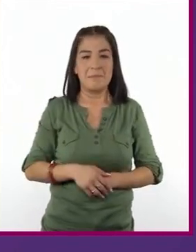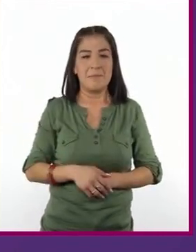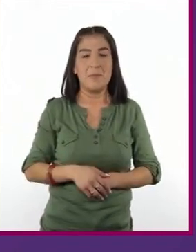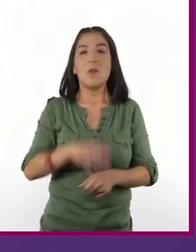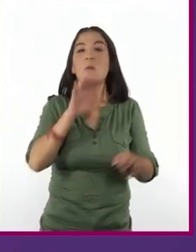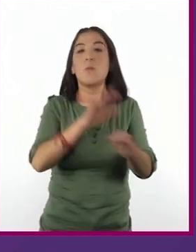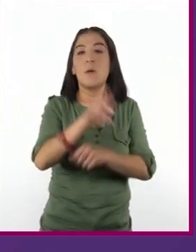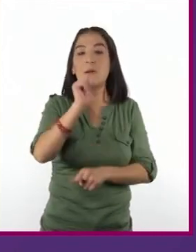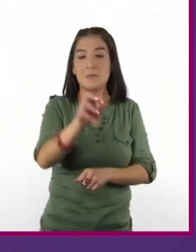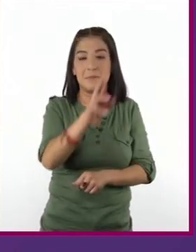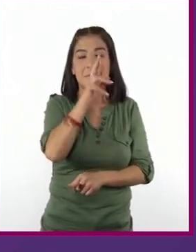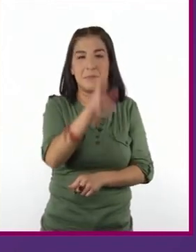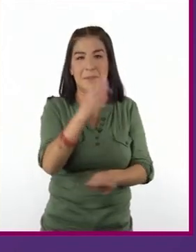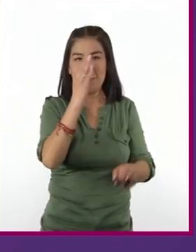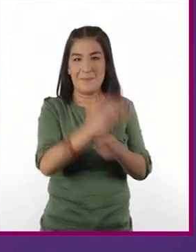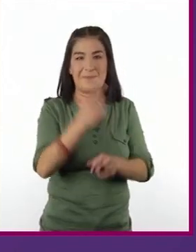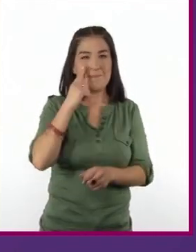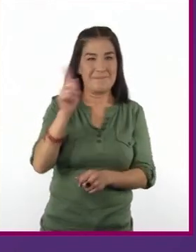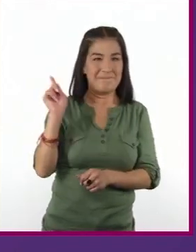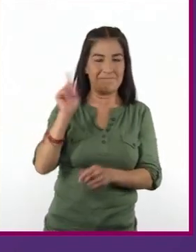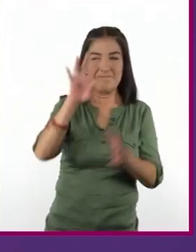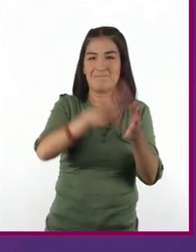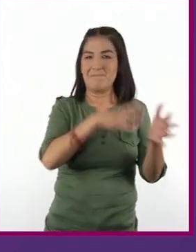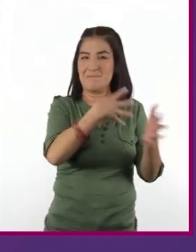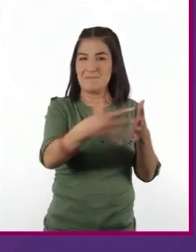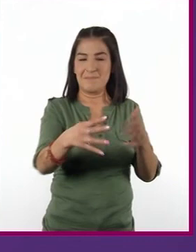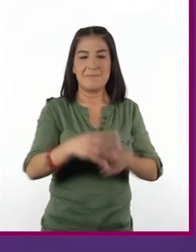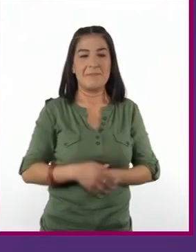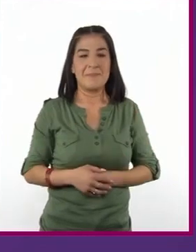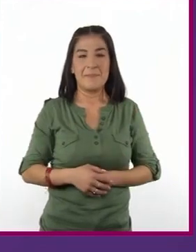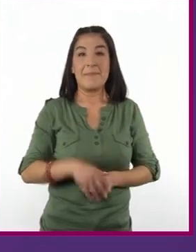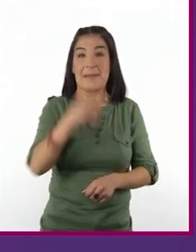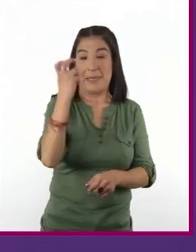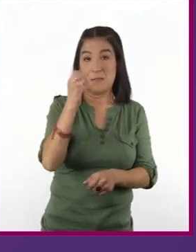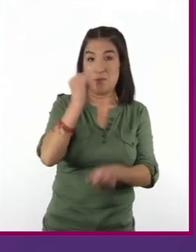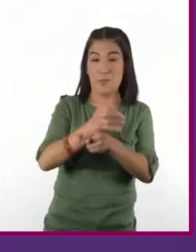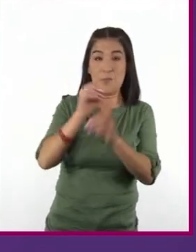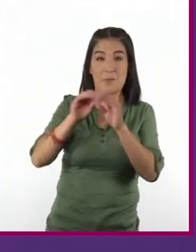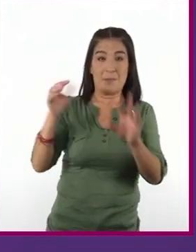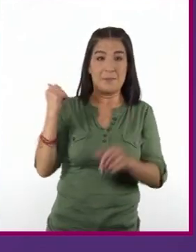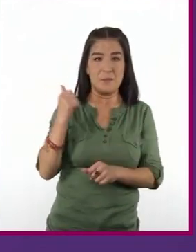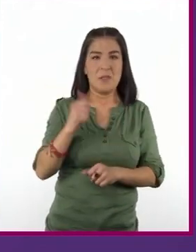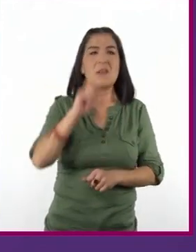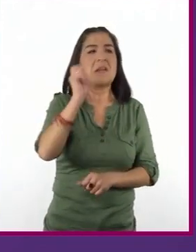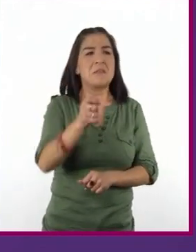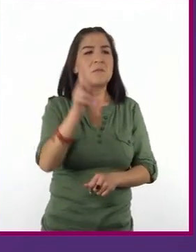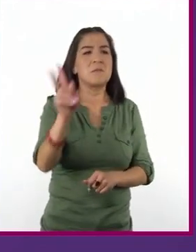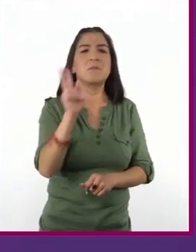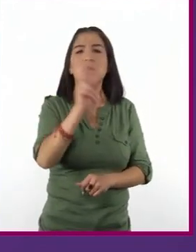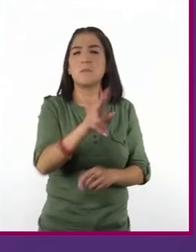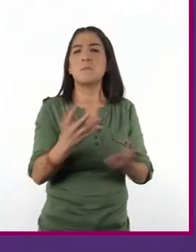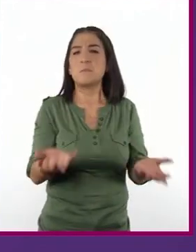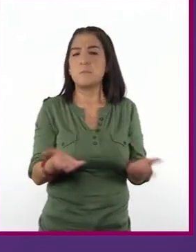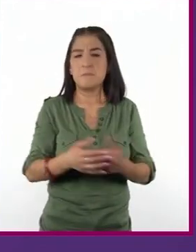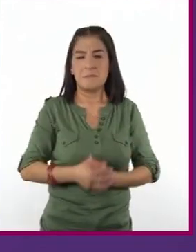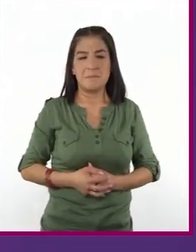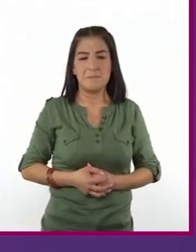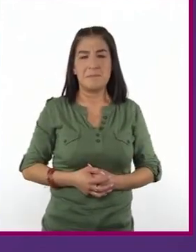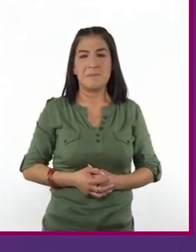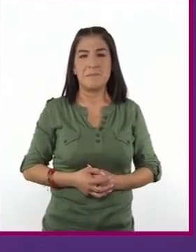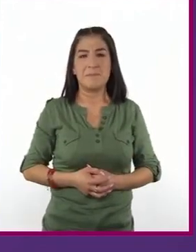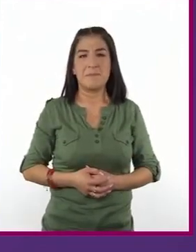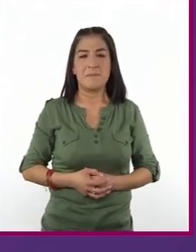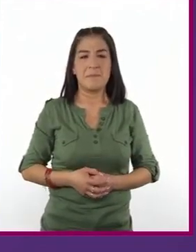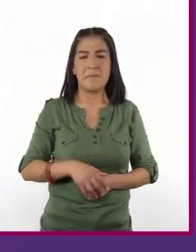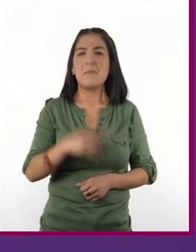obteniendo los datos que se muestran en la siguiente tabla. Con base en estos datos, ¿qué puedes observar?